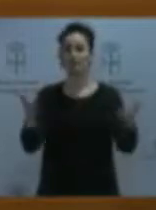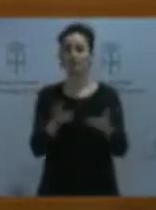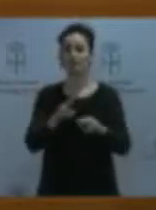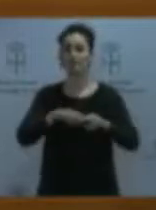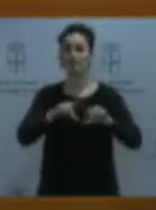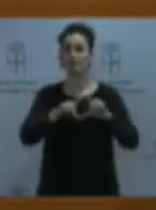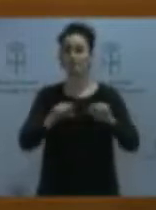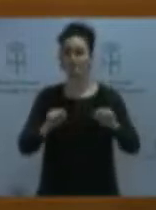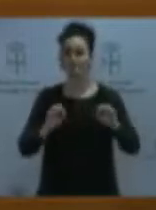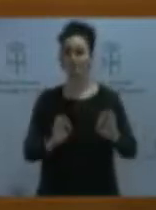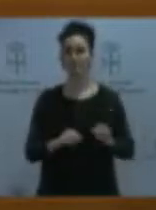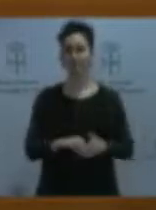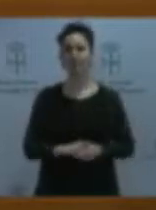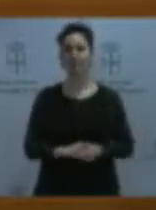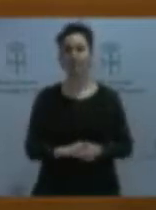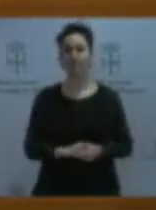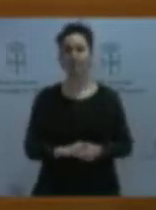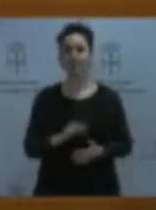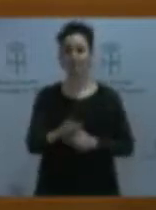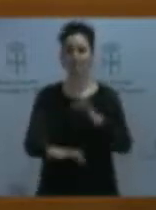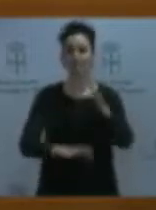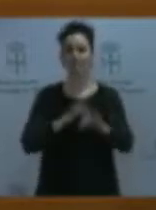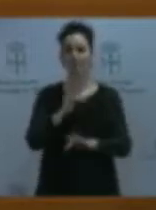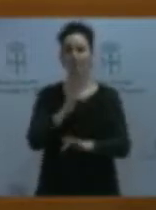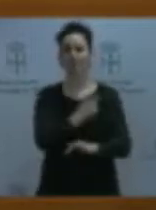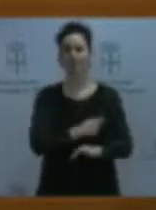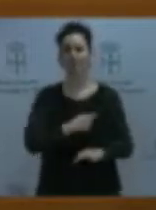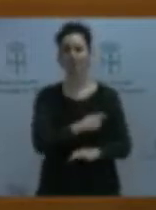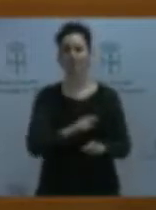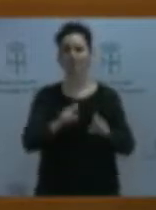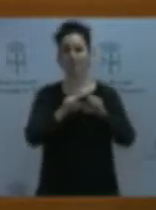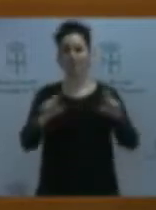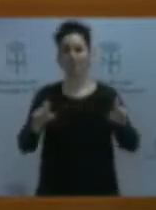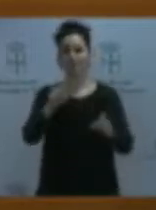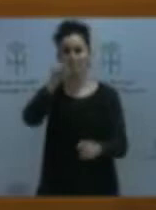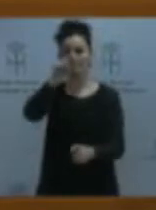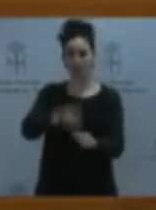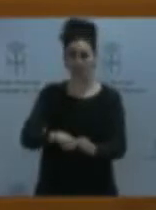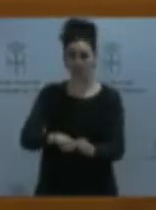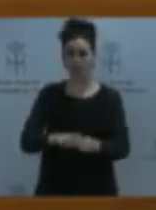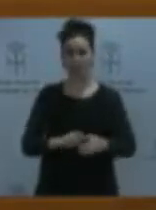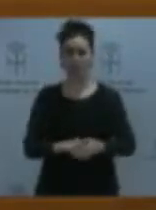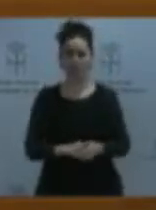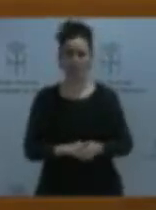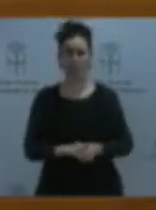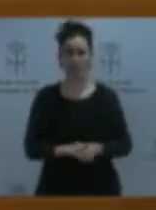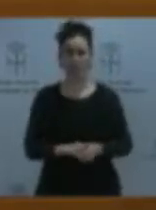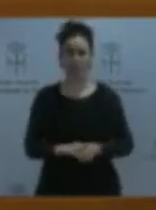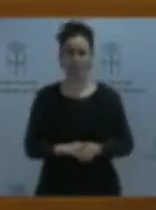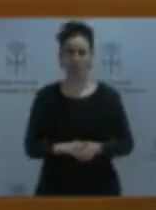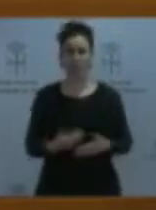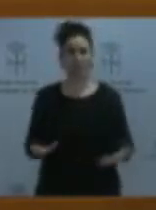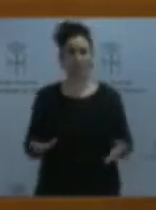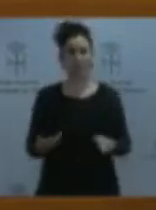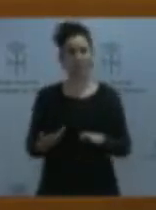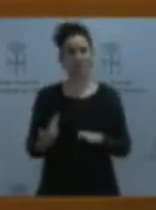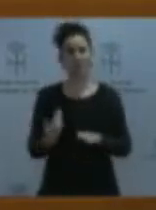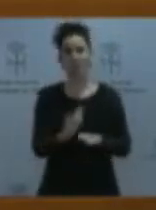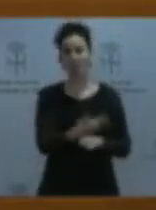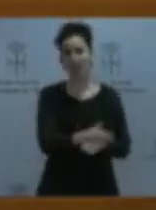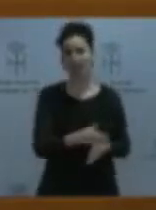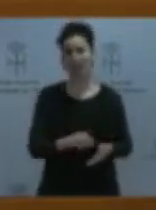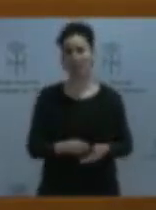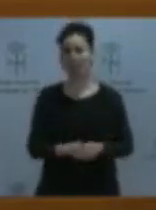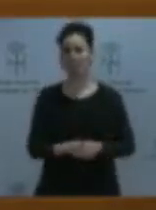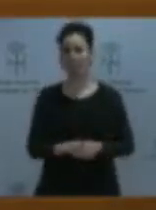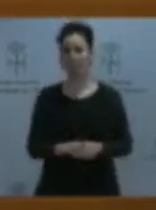de empresa participando en el mismo. Por otra parte, pedimos en